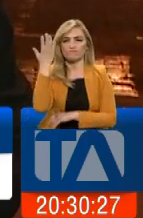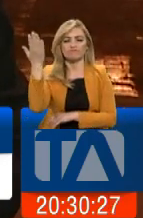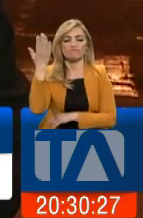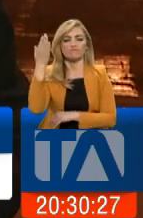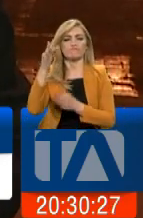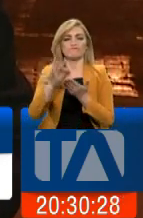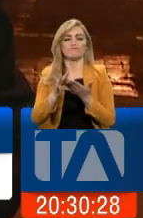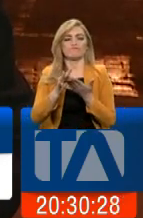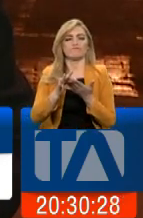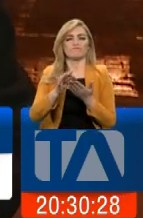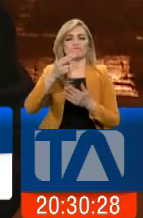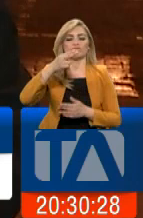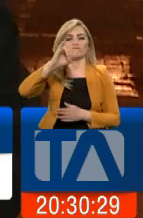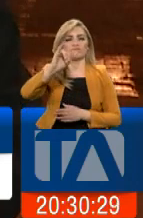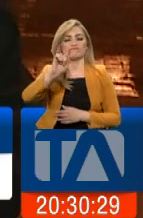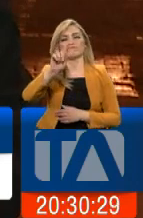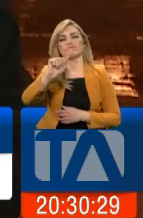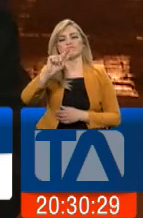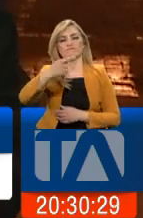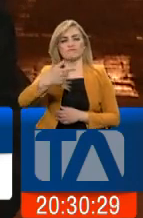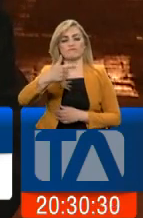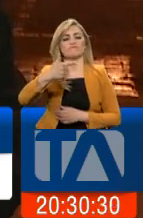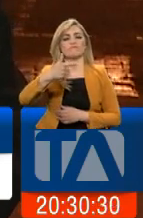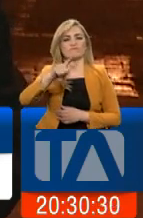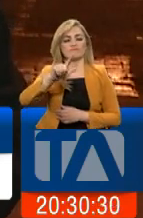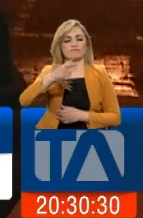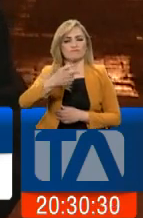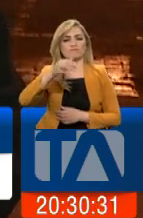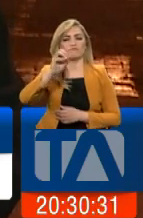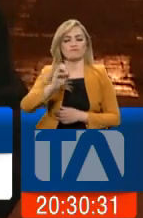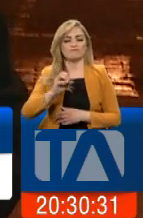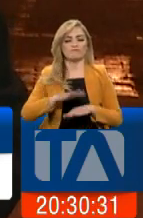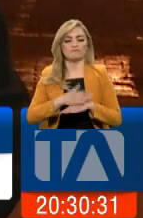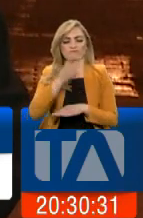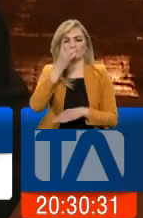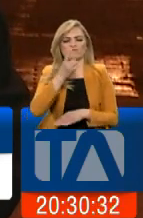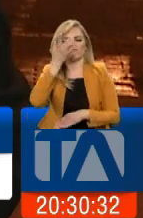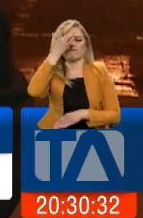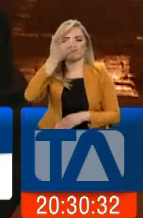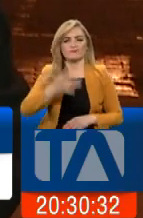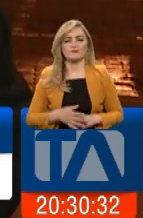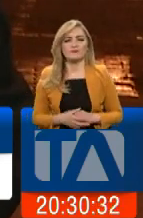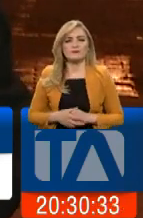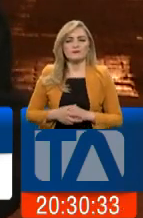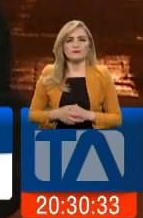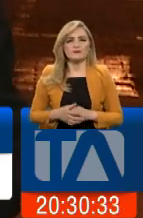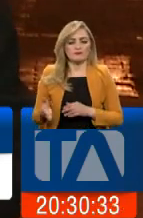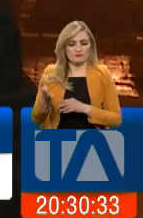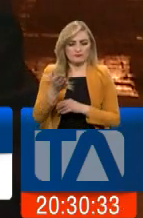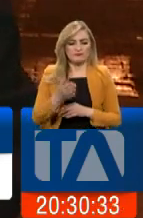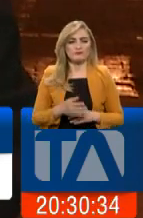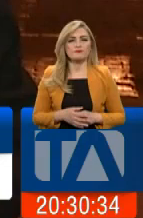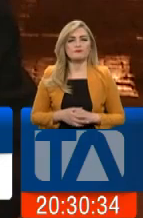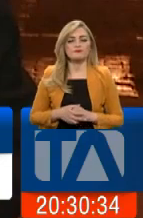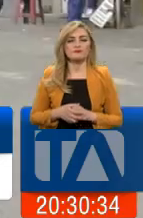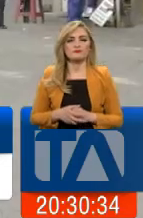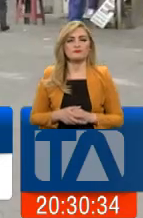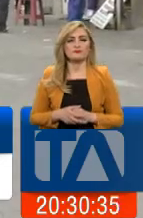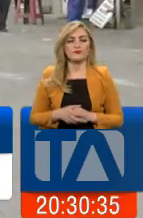de este cantón, Roberto Hidalgo, y nos comentó los motivos por los cuales tomó esta decisión. Les hemos preparado el siguiente